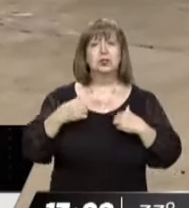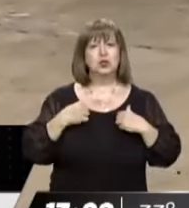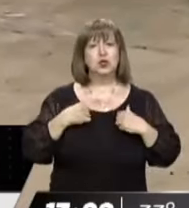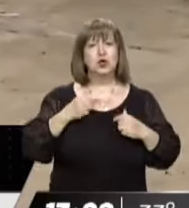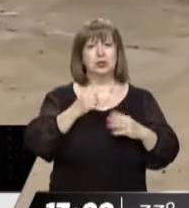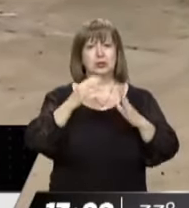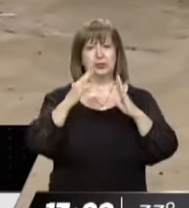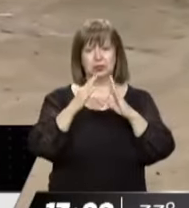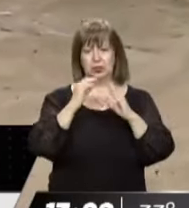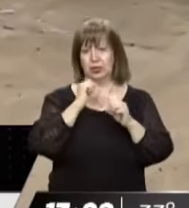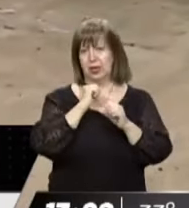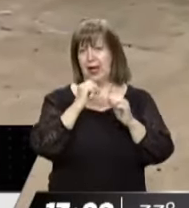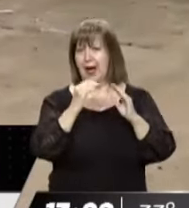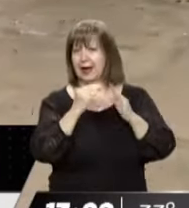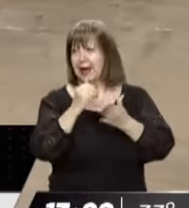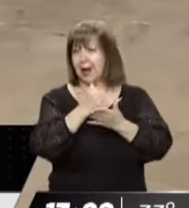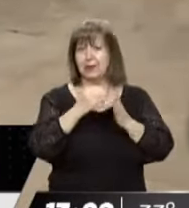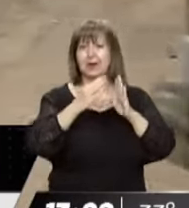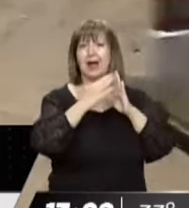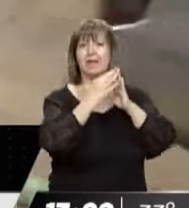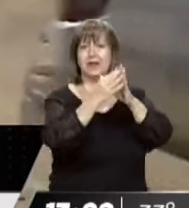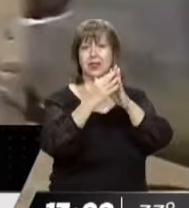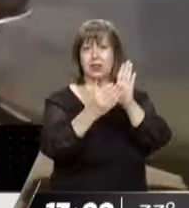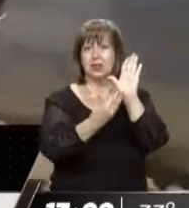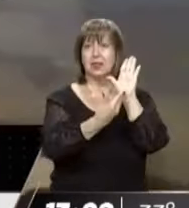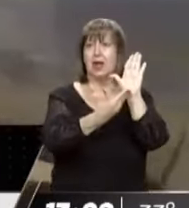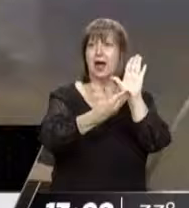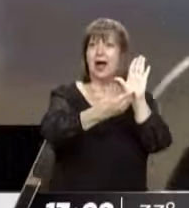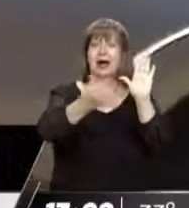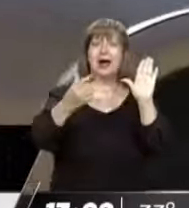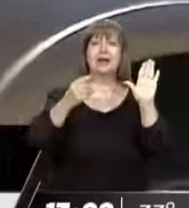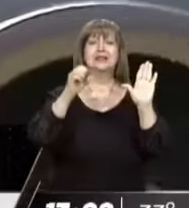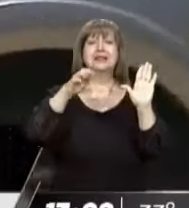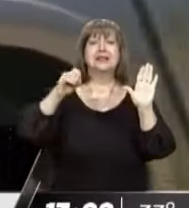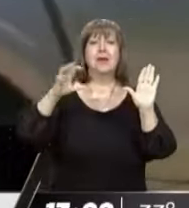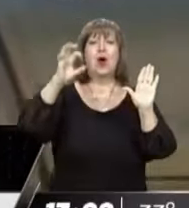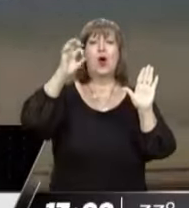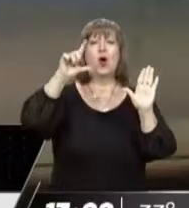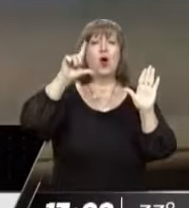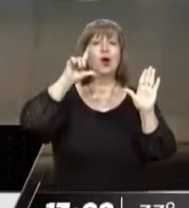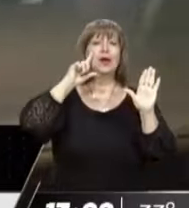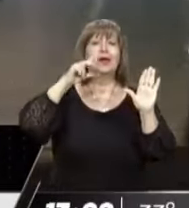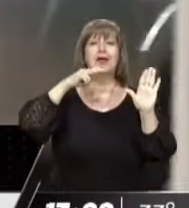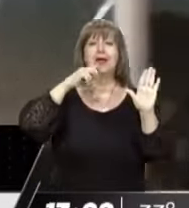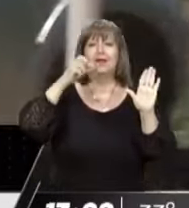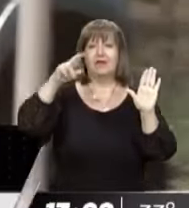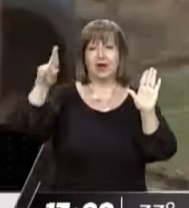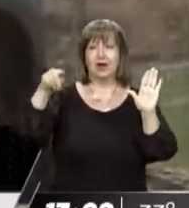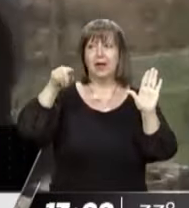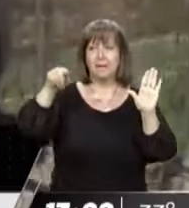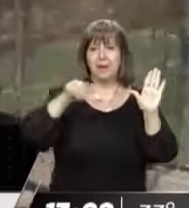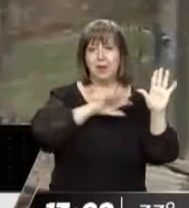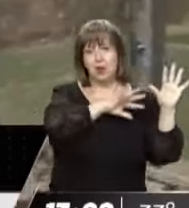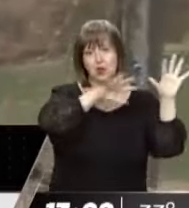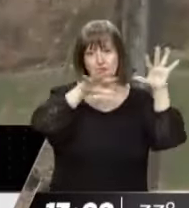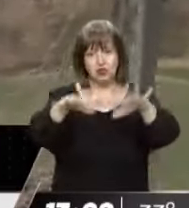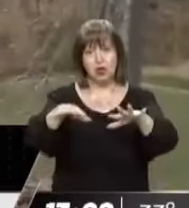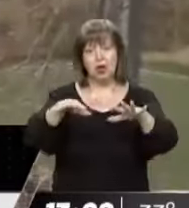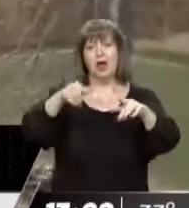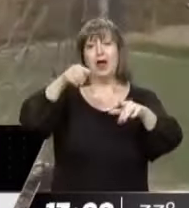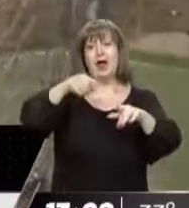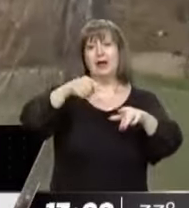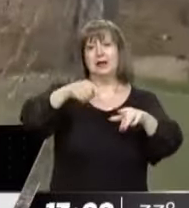que vamos a empezar a recorrer ahora con la cámara. Estamos en el Olivar, esta es la cancha de fútbol que ha sido tomada para hacer esta